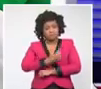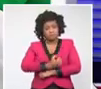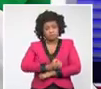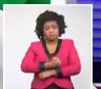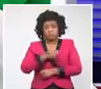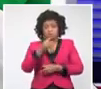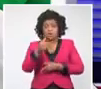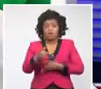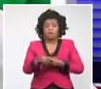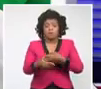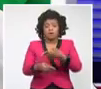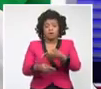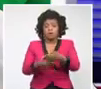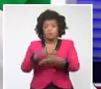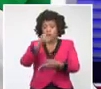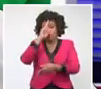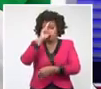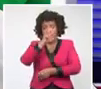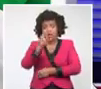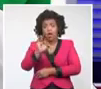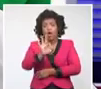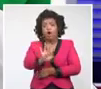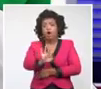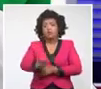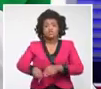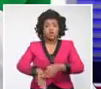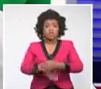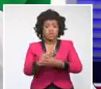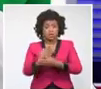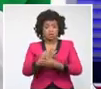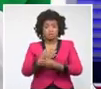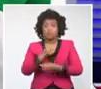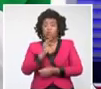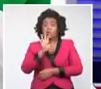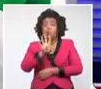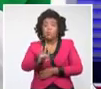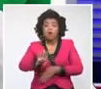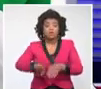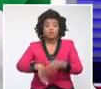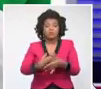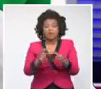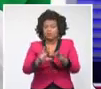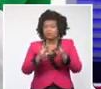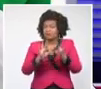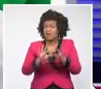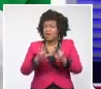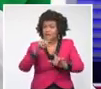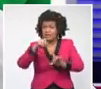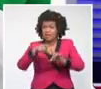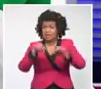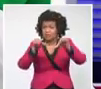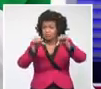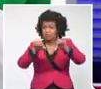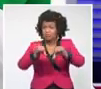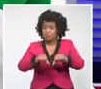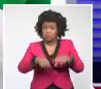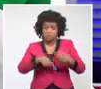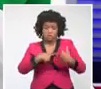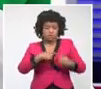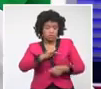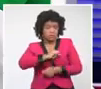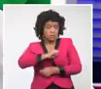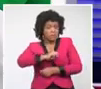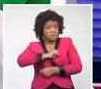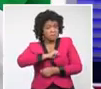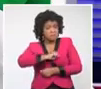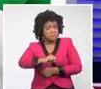estadía de 8 días, 4 de ellos en terapia intensiva, hace una parada cardiorrespiratoria, de